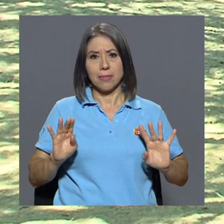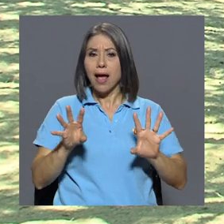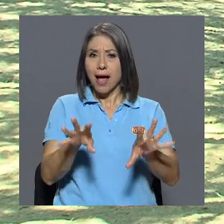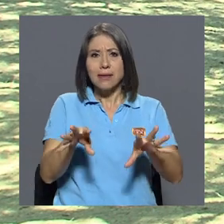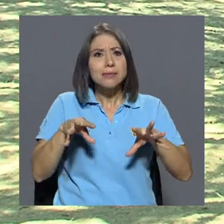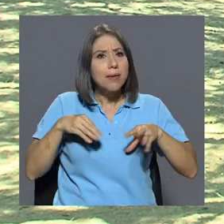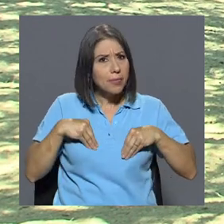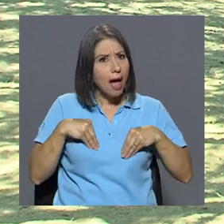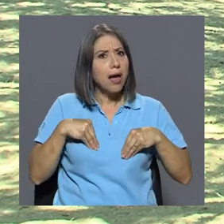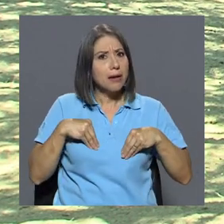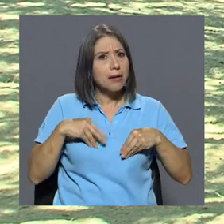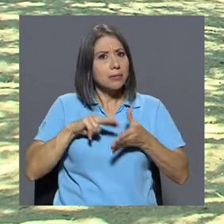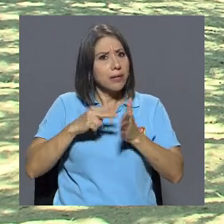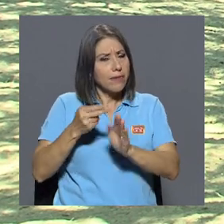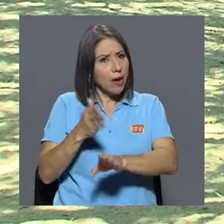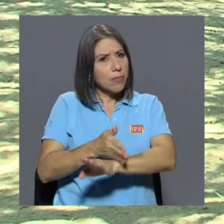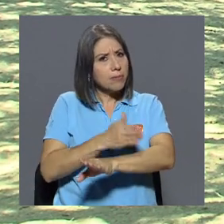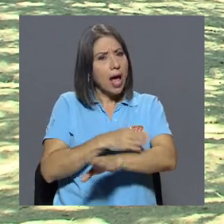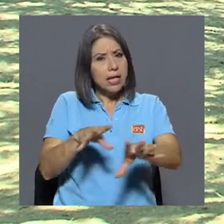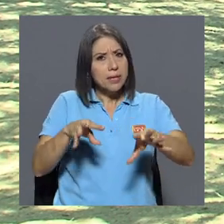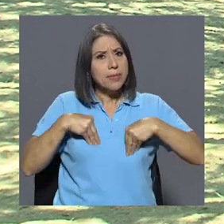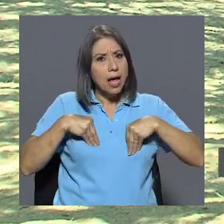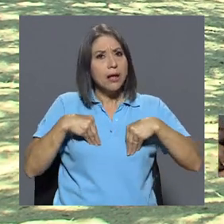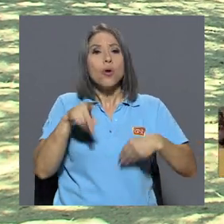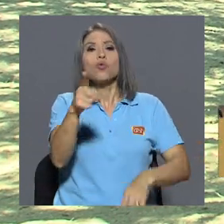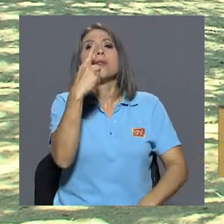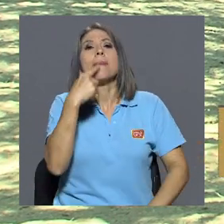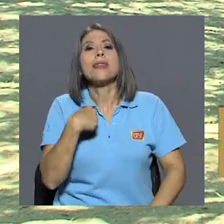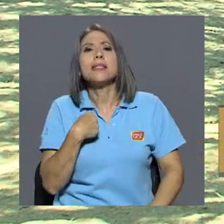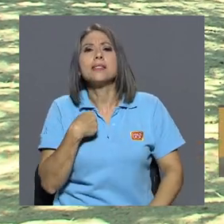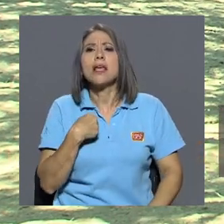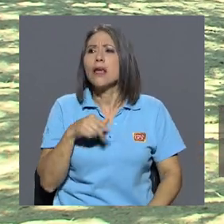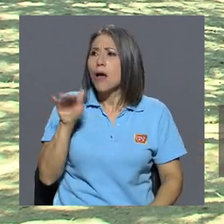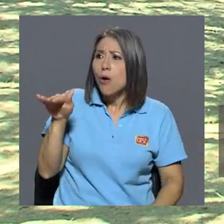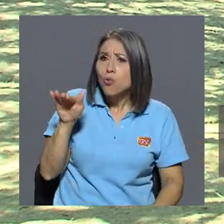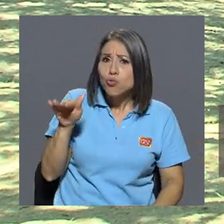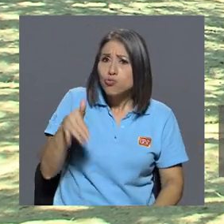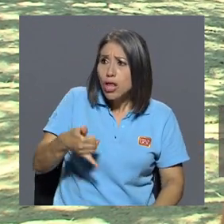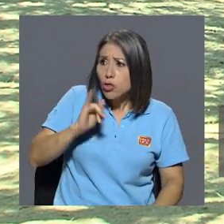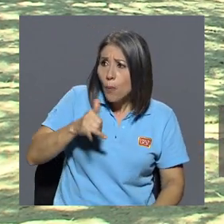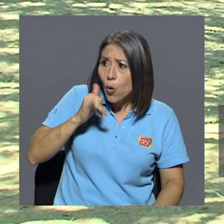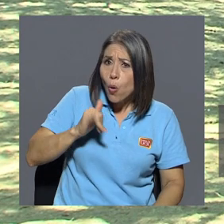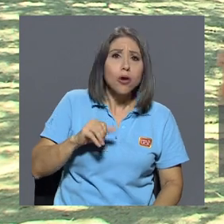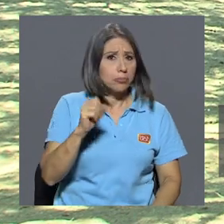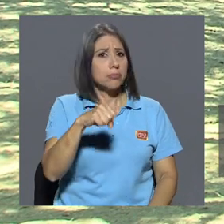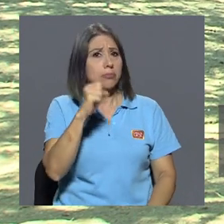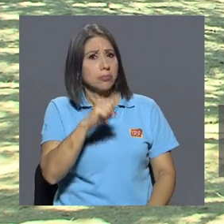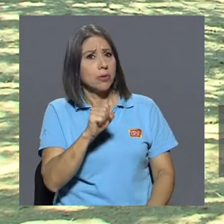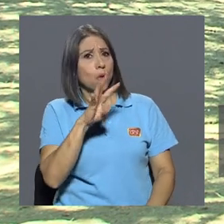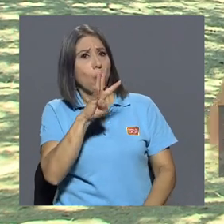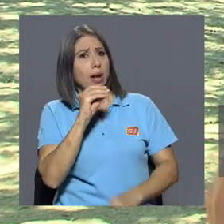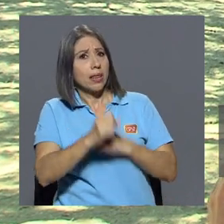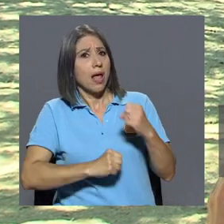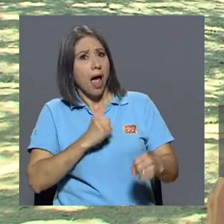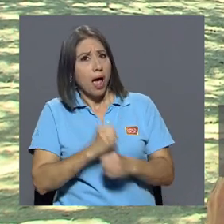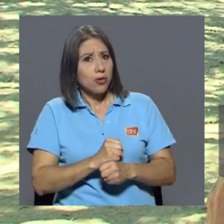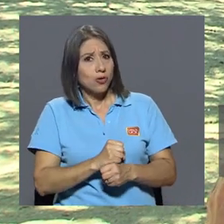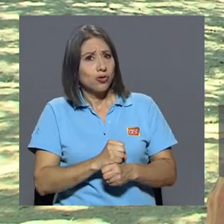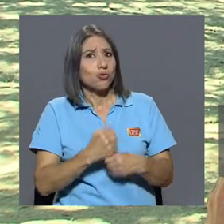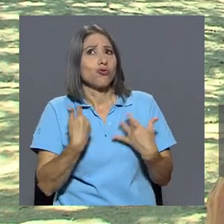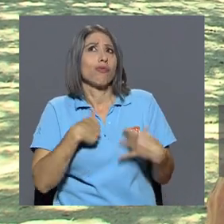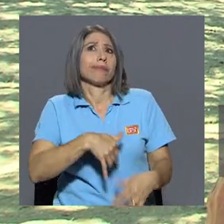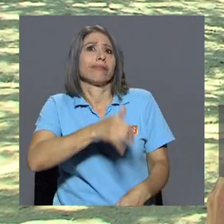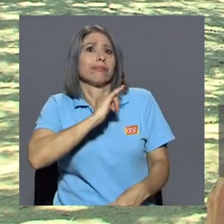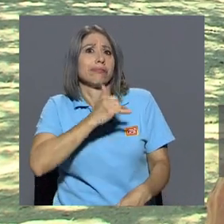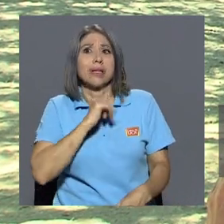Aceptar. Aceptar. Usted me dice a mí, Cañero, ¿usted tomó guaro? Sí, claro, 40 años. Hasta el que no había me tomé. Y